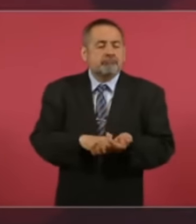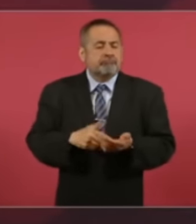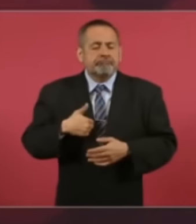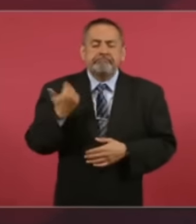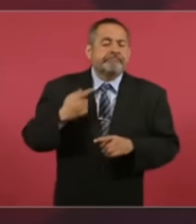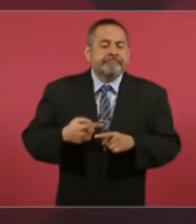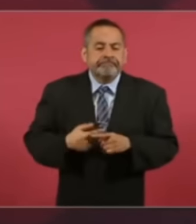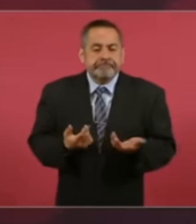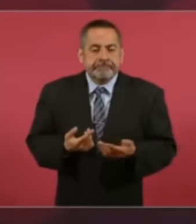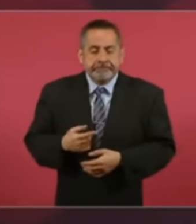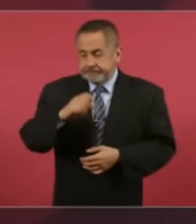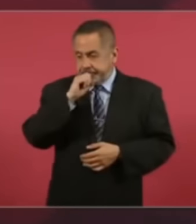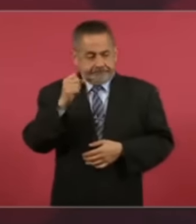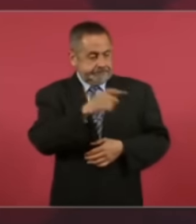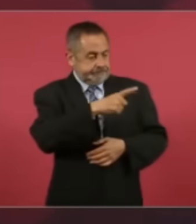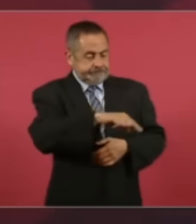de